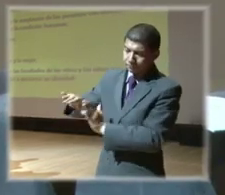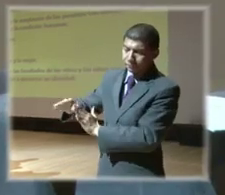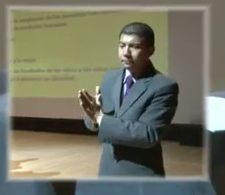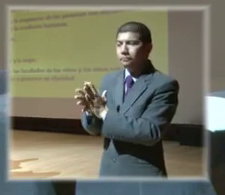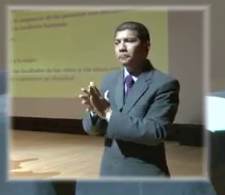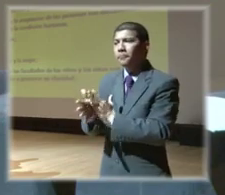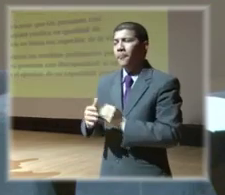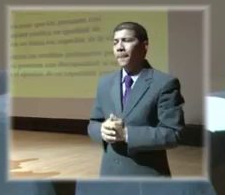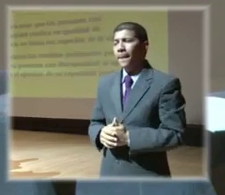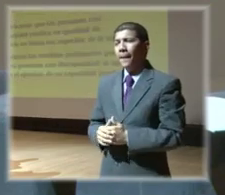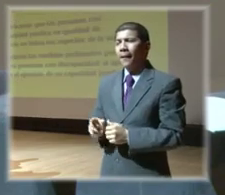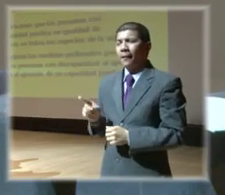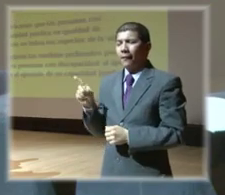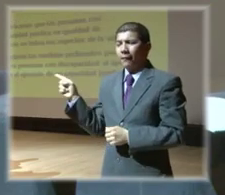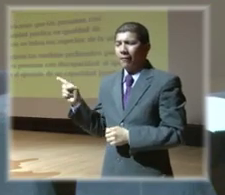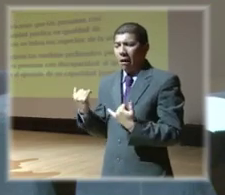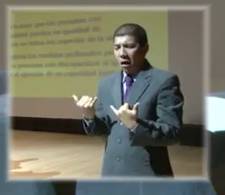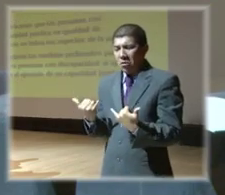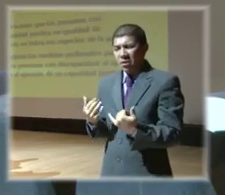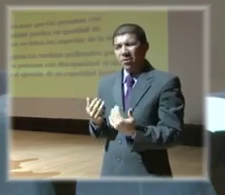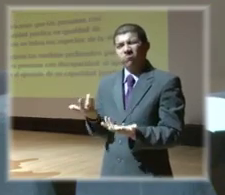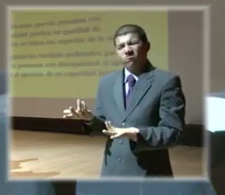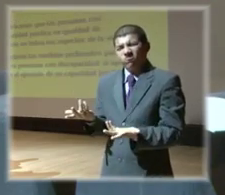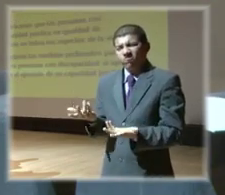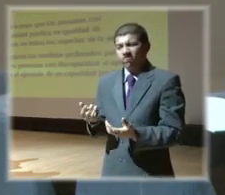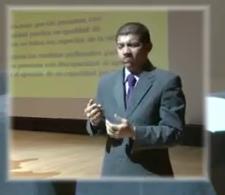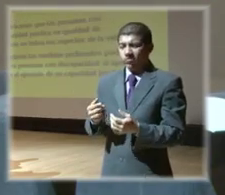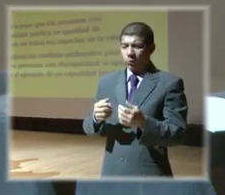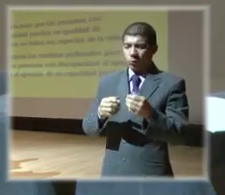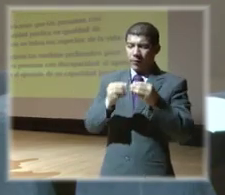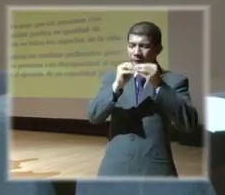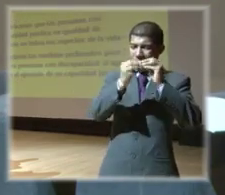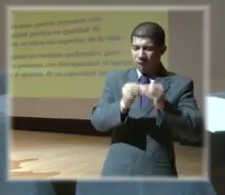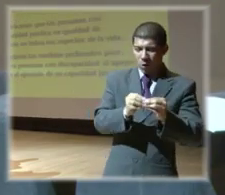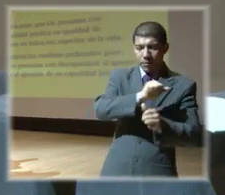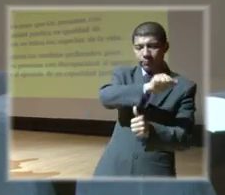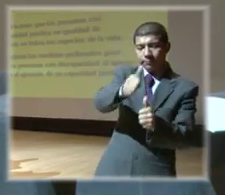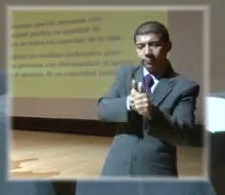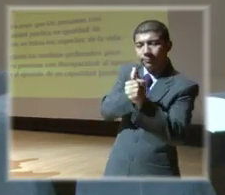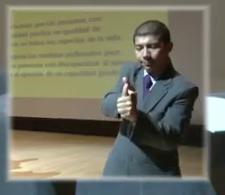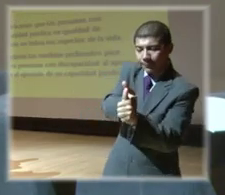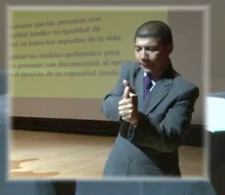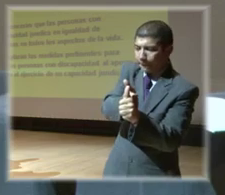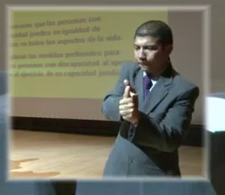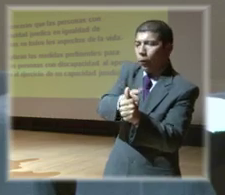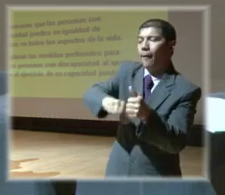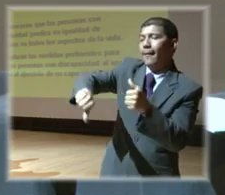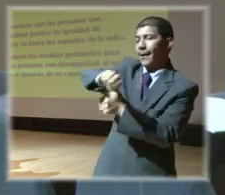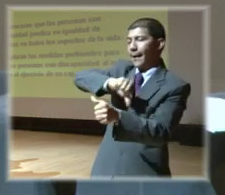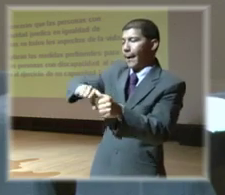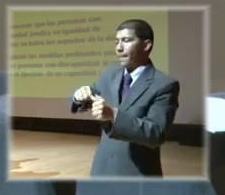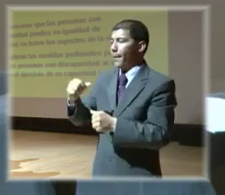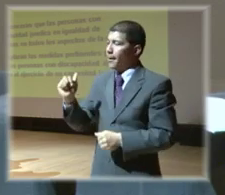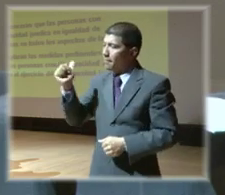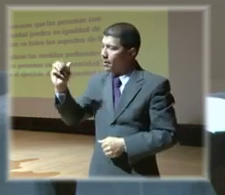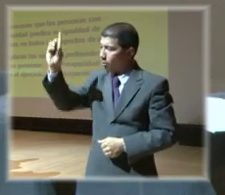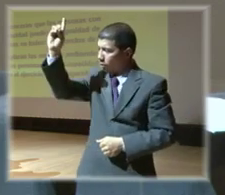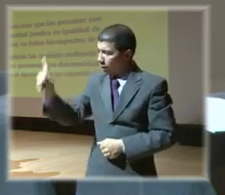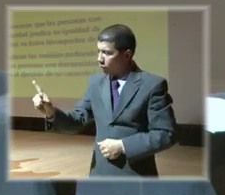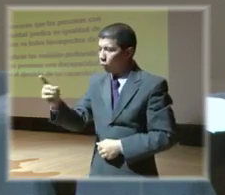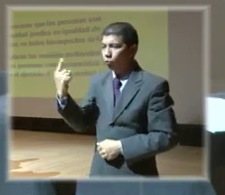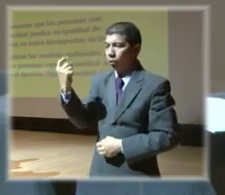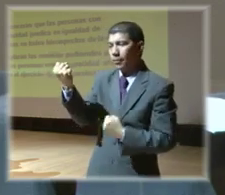El tema de cómo vamos a pasar de un esquema de sustitución en la toma de decisiones, de pensar que la